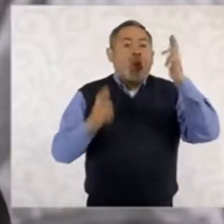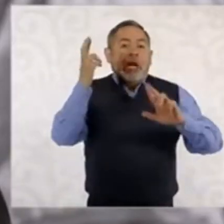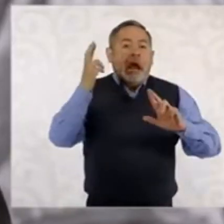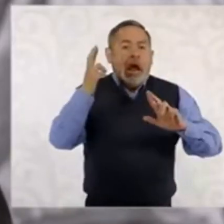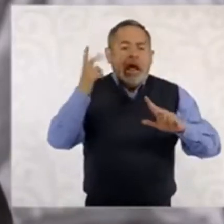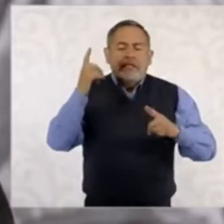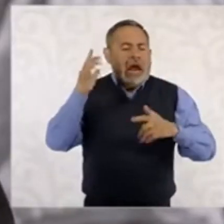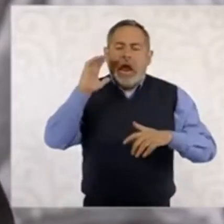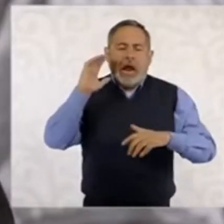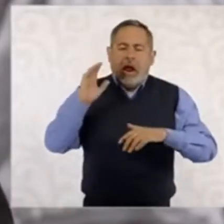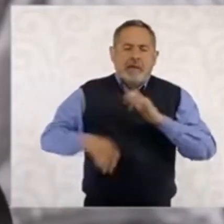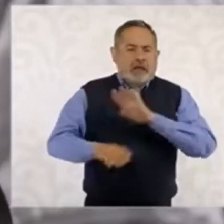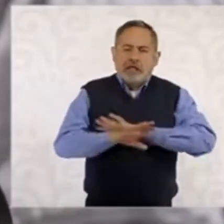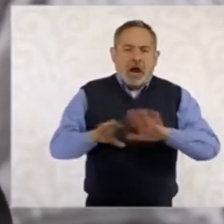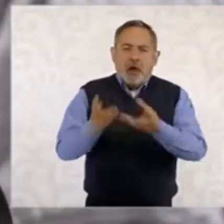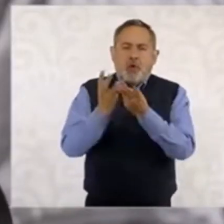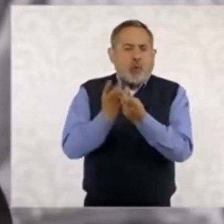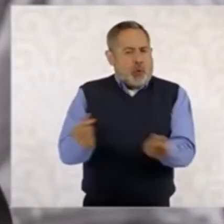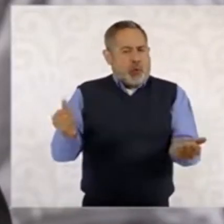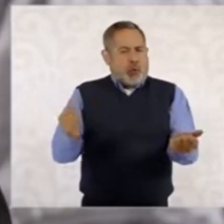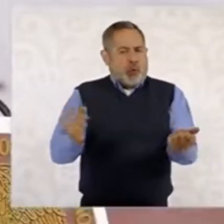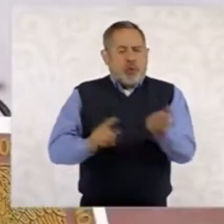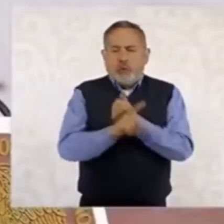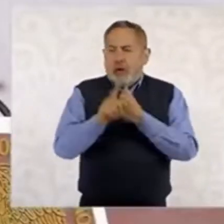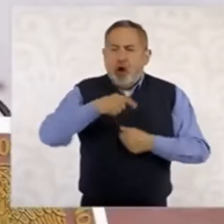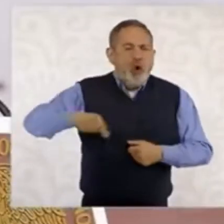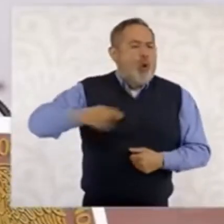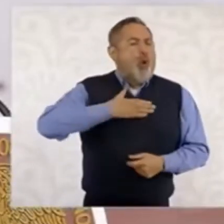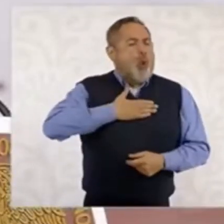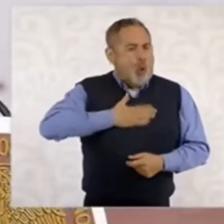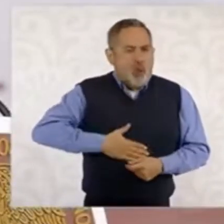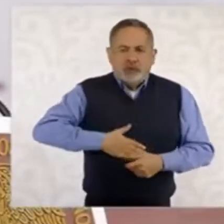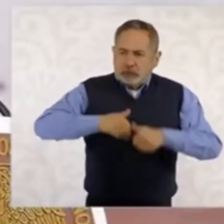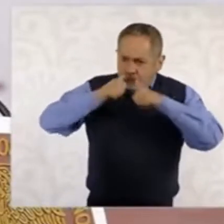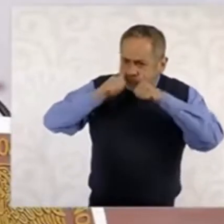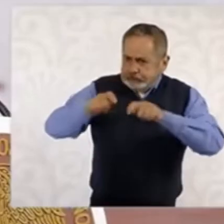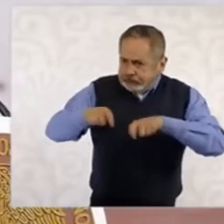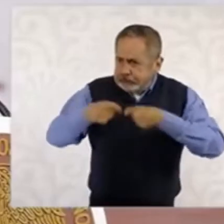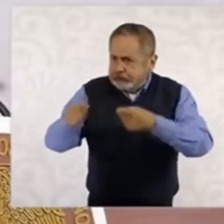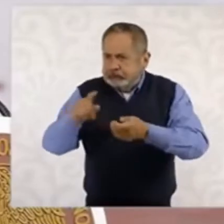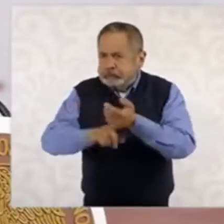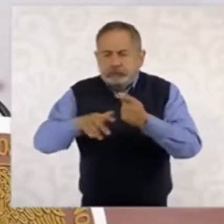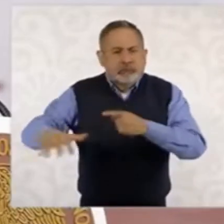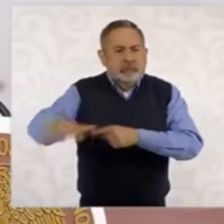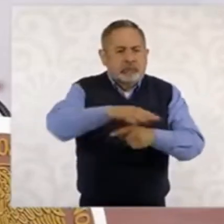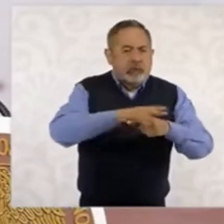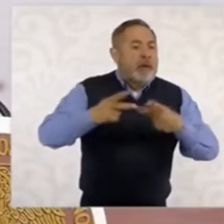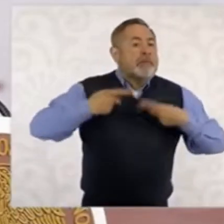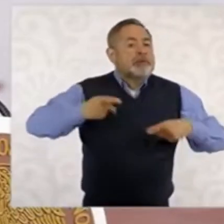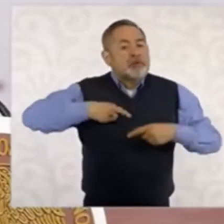Cananea, alcanzando la anhelada justicia social para los trabajadores mineros.